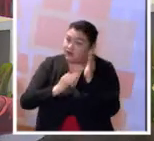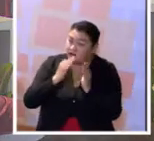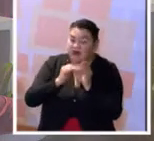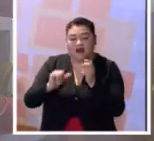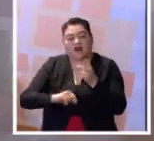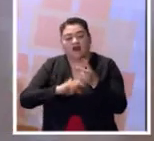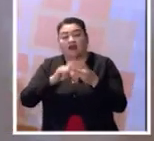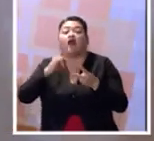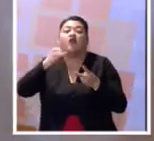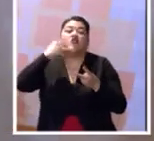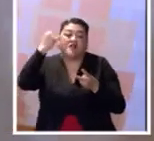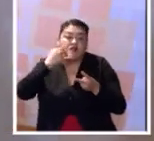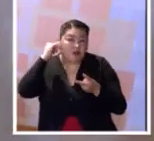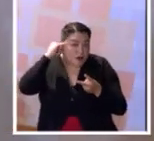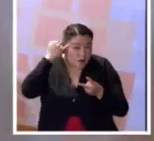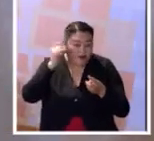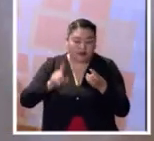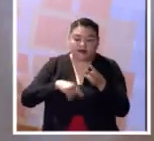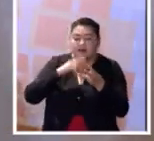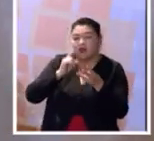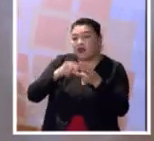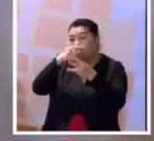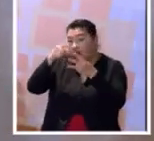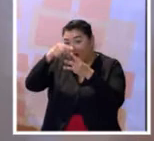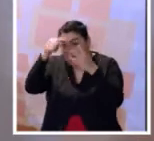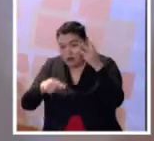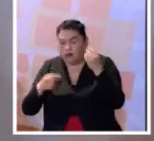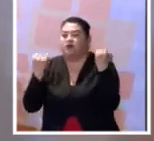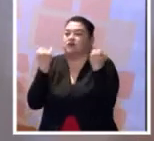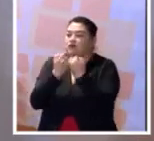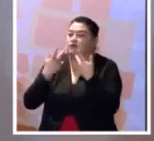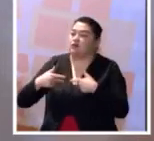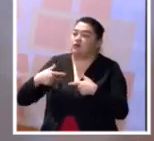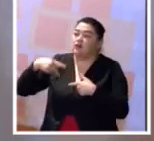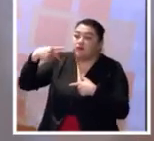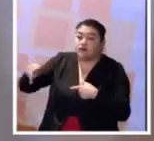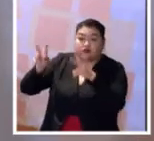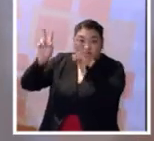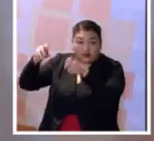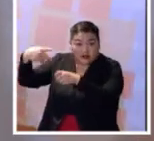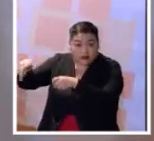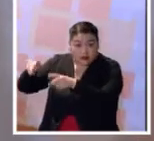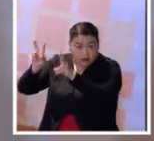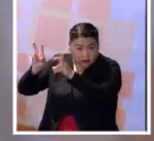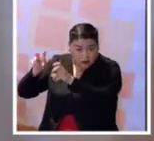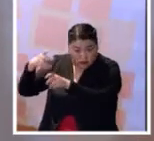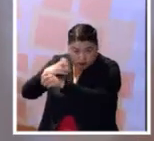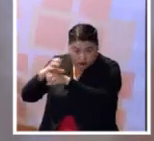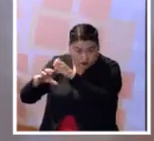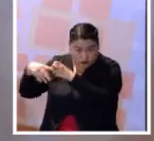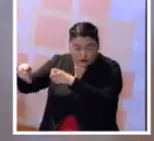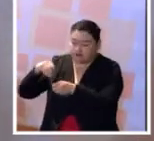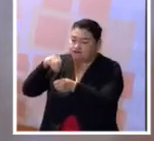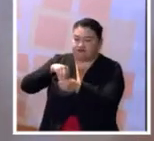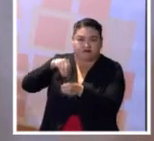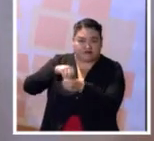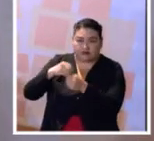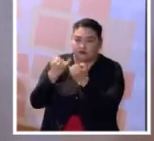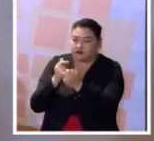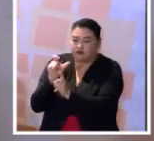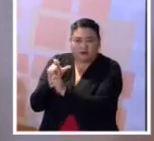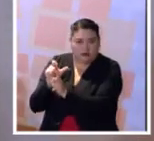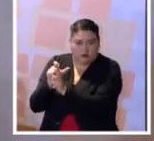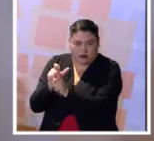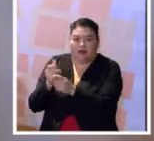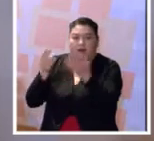otros lenguajes, que haya protección de datos de las personas, que haya un ambiente